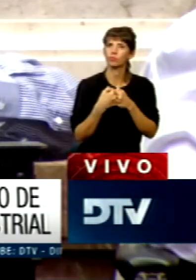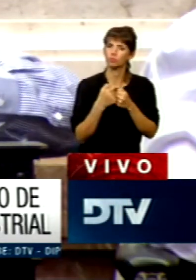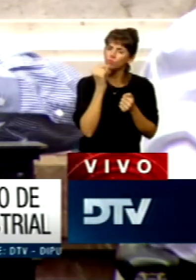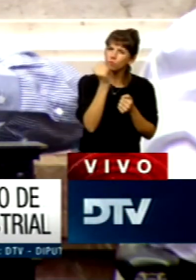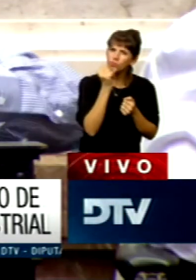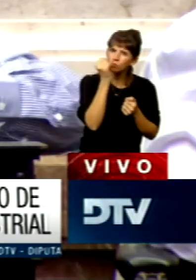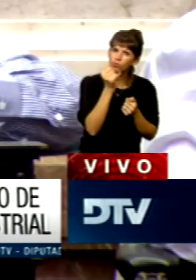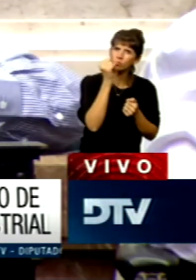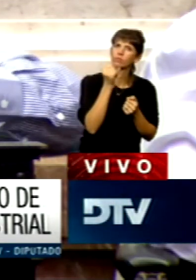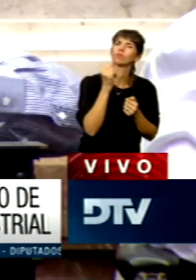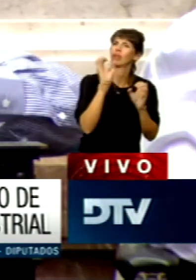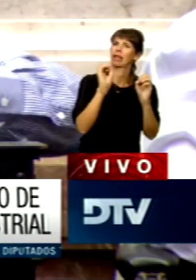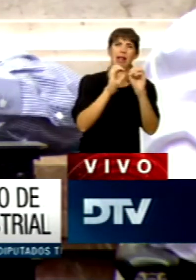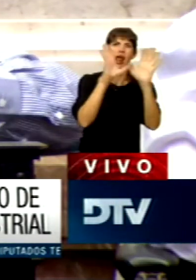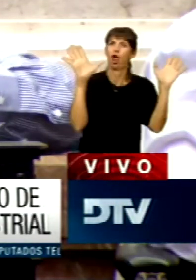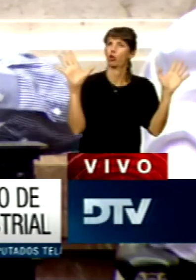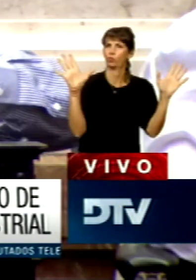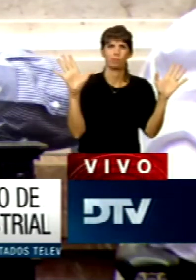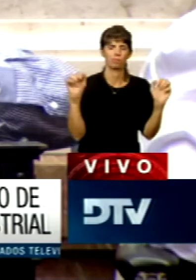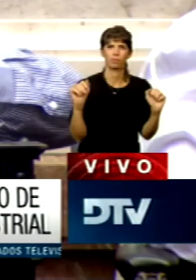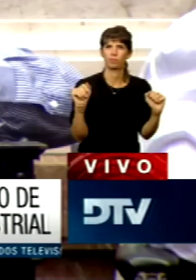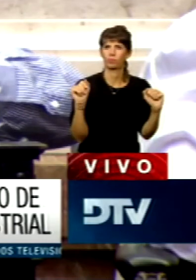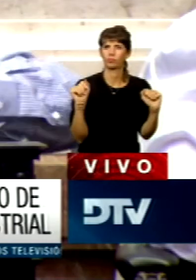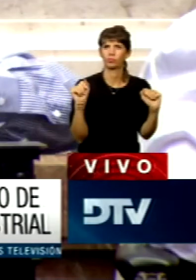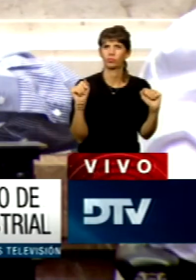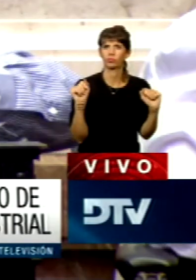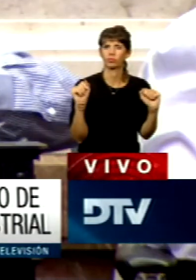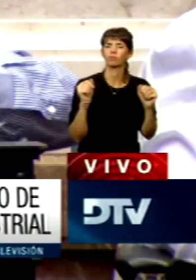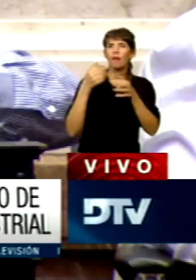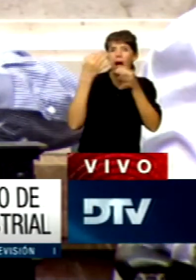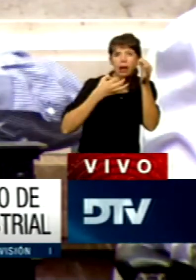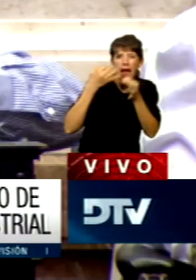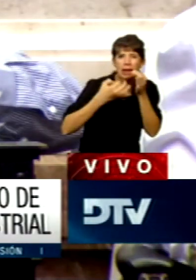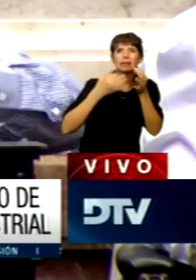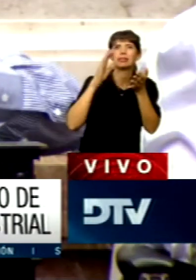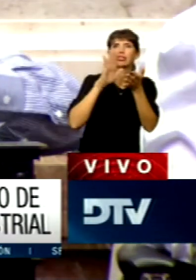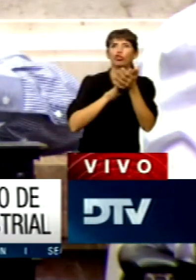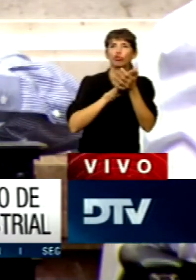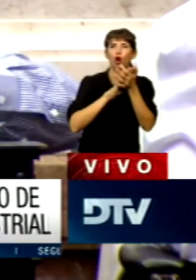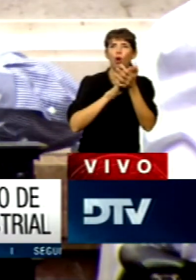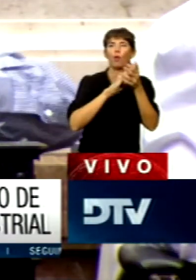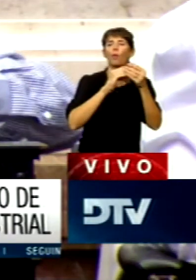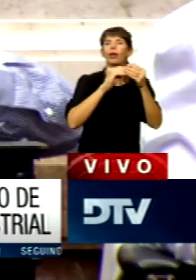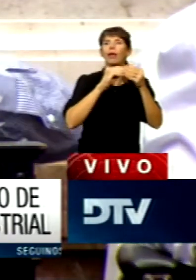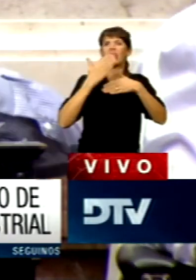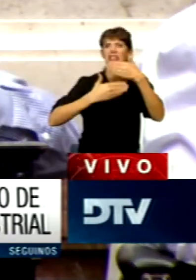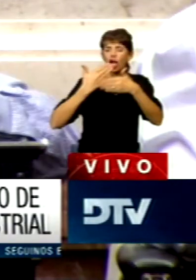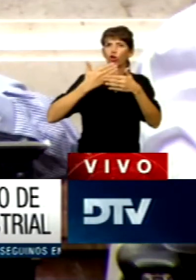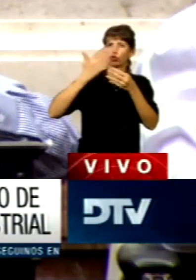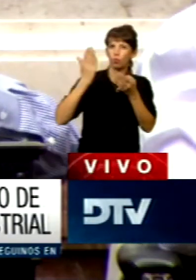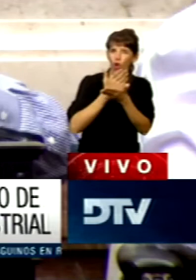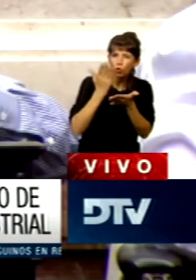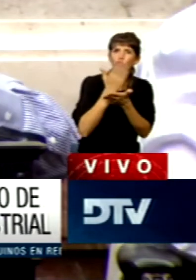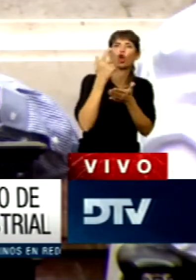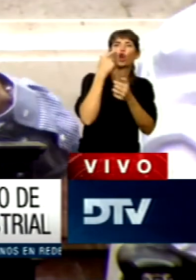muy claro, tiene que estar claramente el análisis del impacto que el mismo tiene en el desarrollo productivo ordenado de la industria